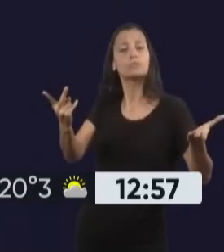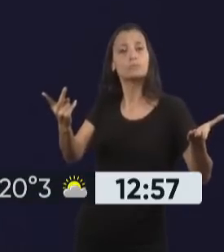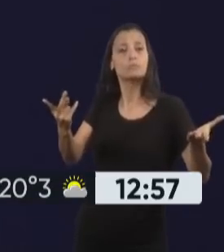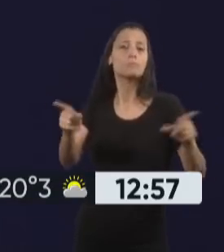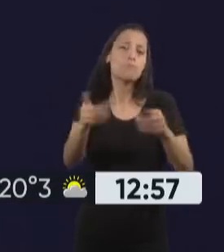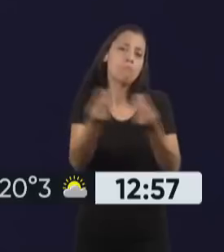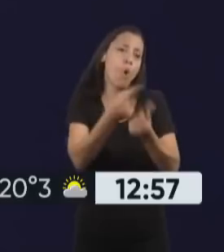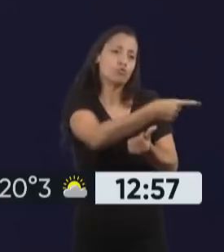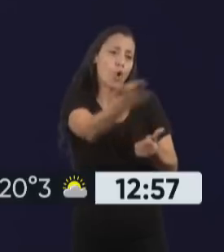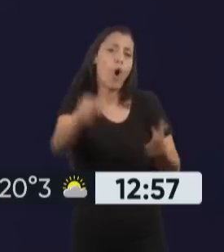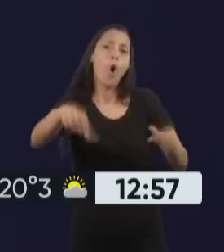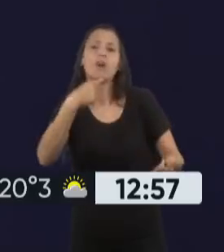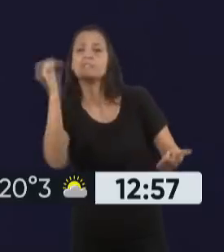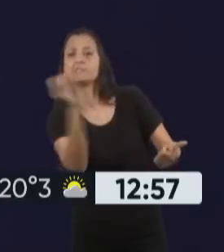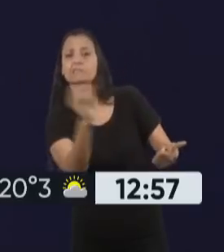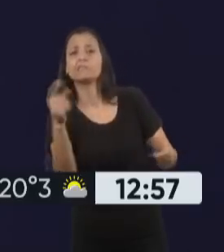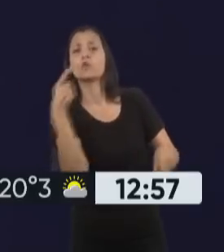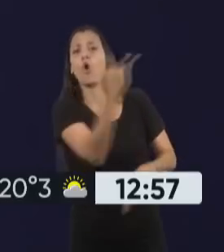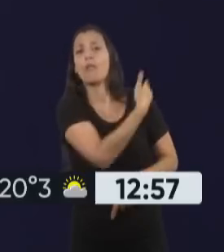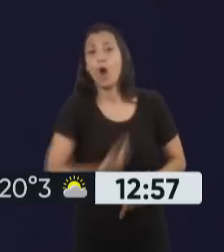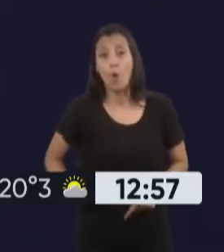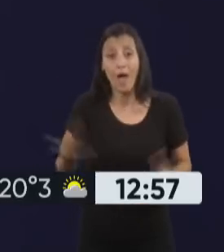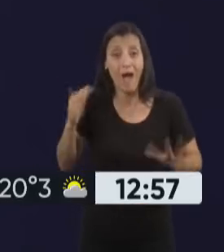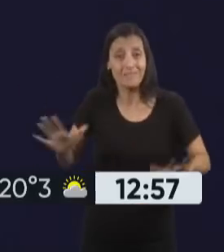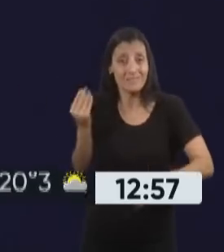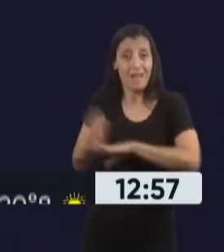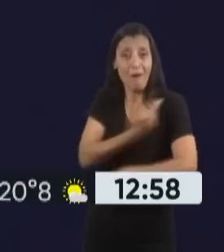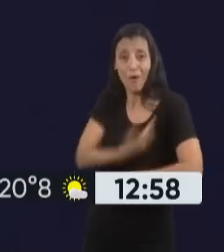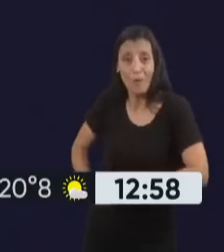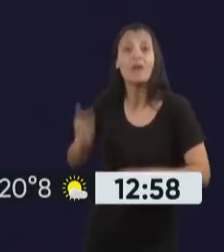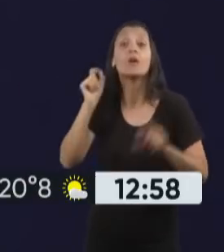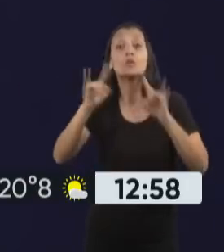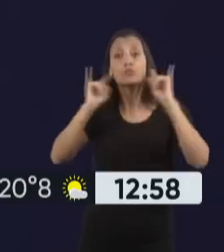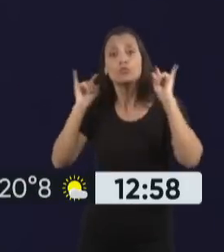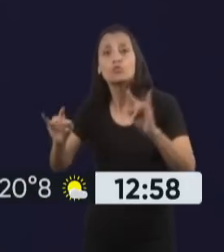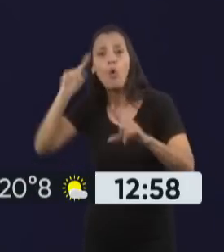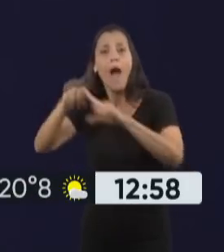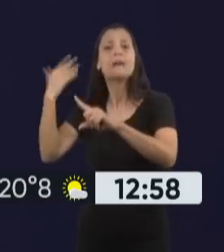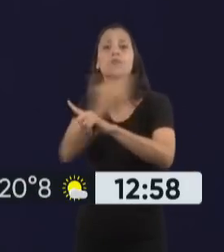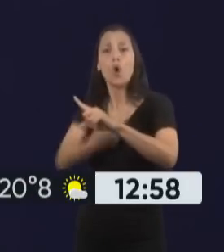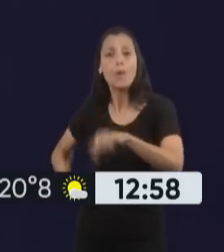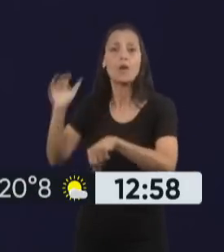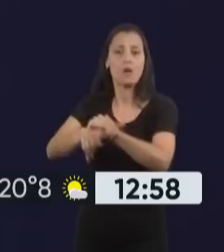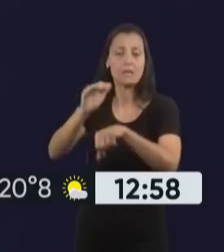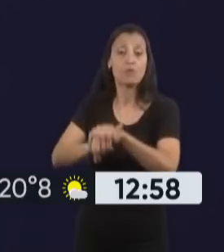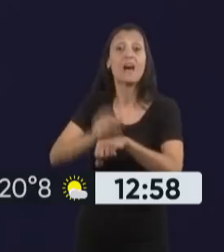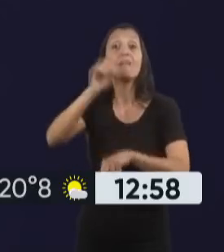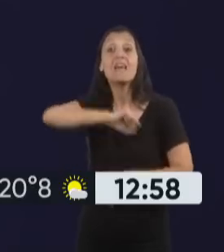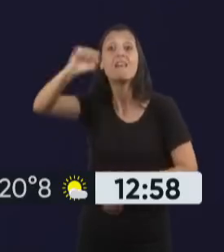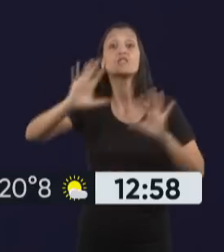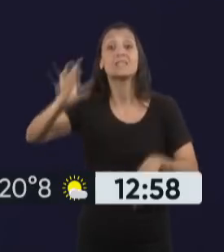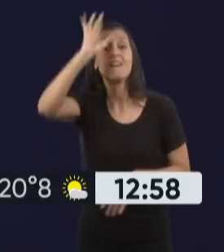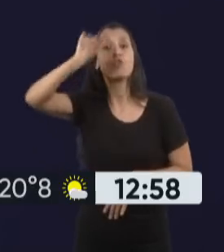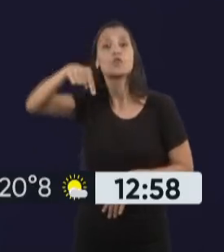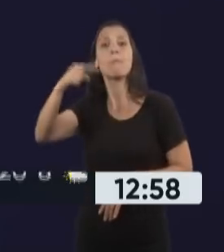donde muchos de los que critican hoy estaban gobernando y eran responsables, la inflación, de lo que pasaba, la inflación fue del 12,7%.